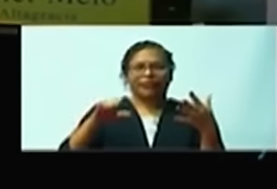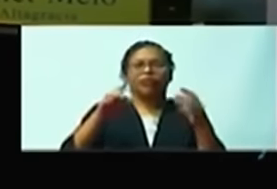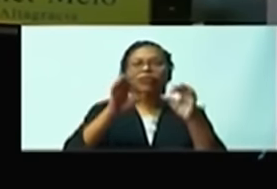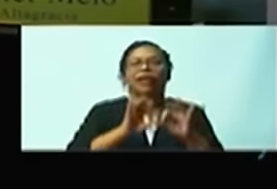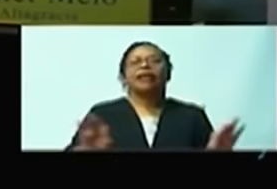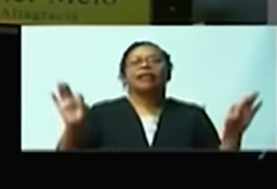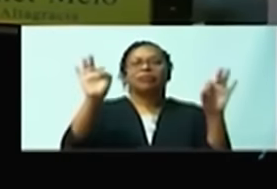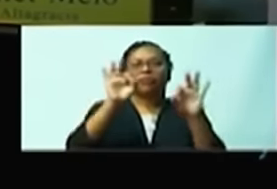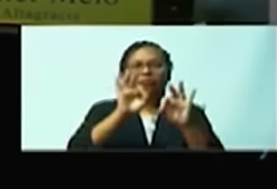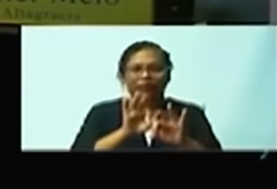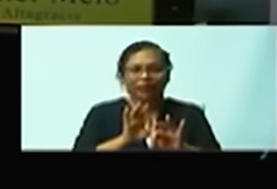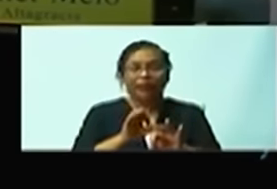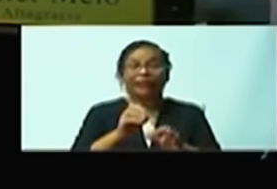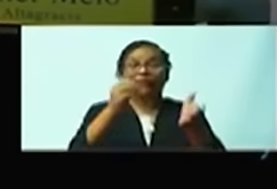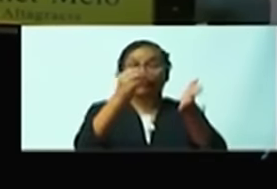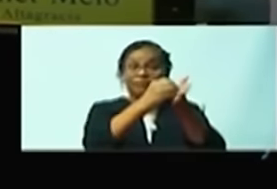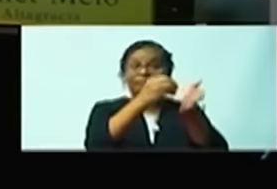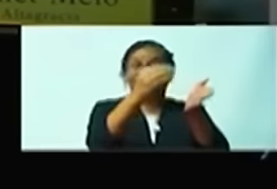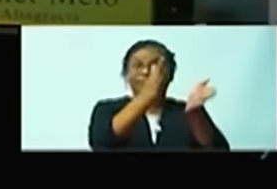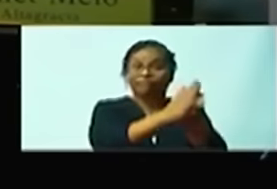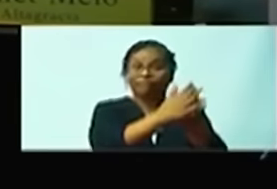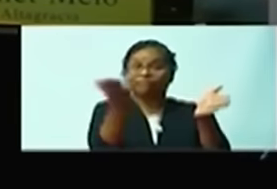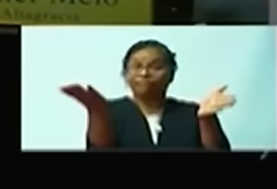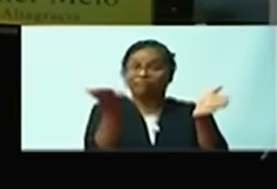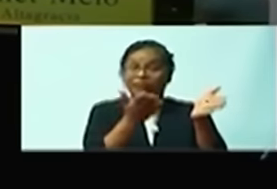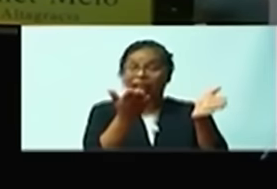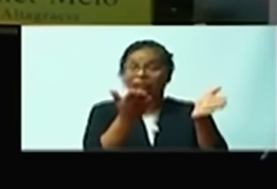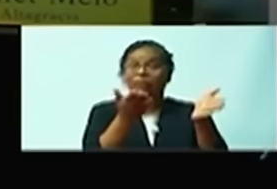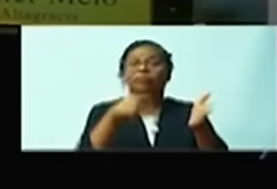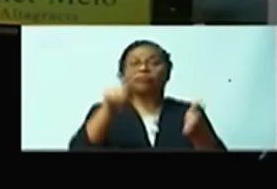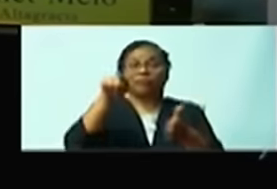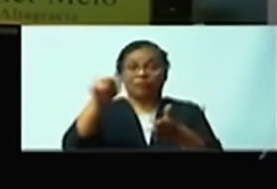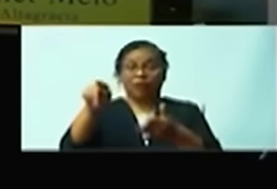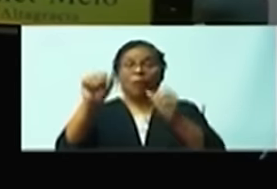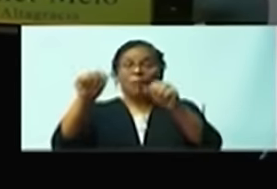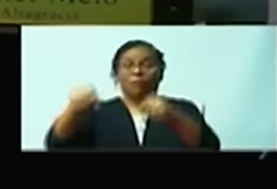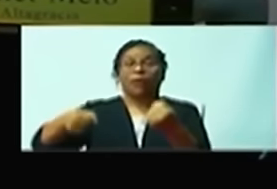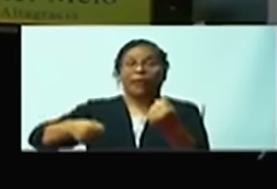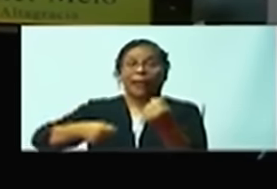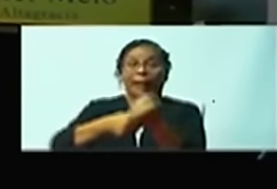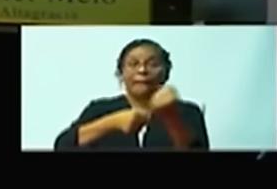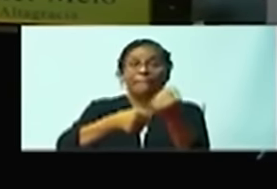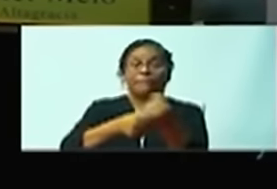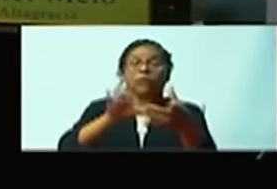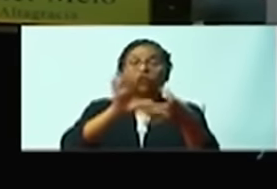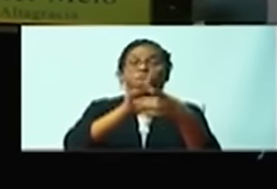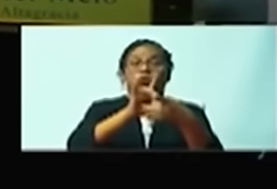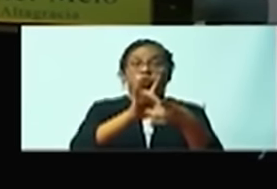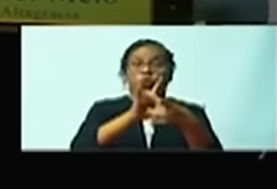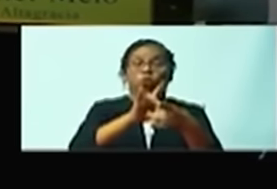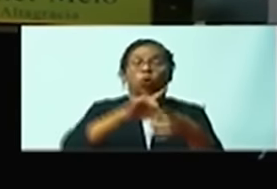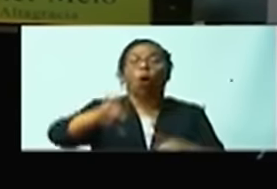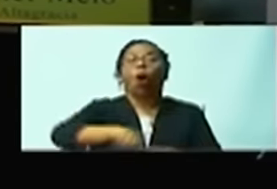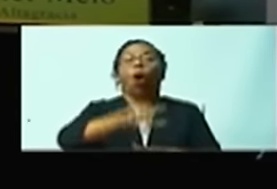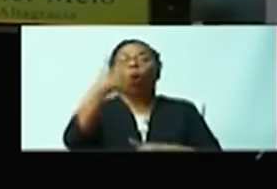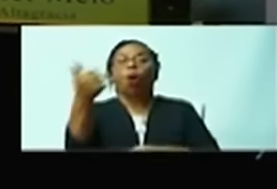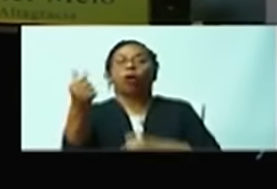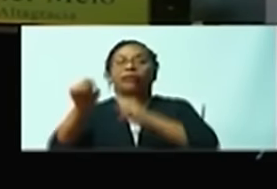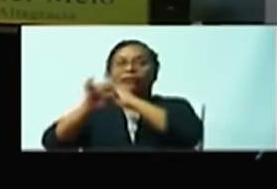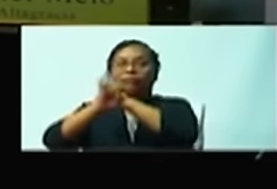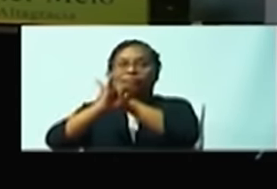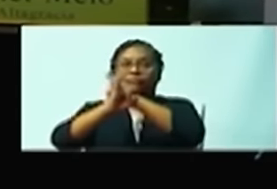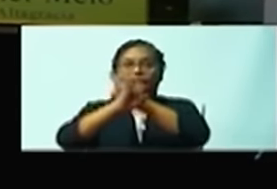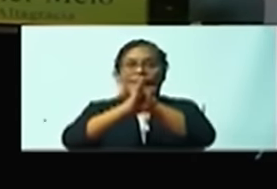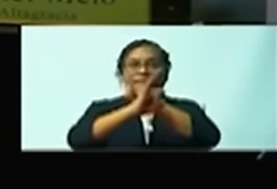agencia de seguridad del Estado, contrarrestar, porque ningún agente del DNI actúa para permitir que una situación